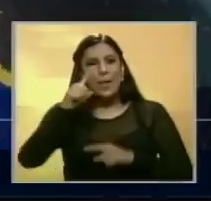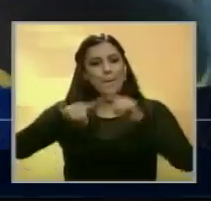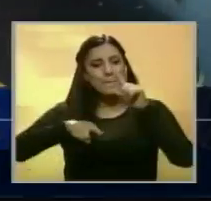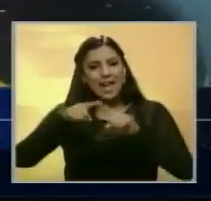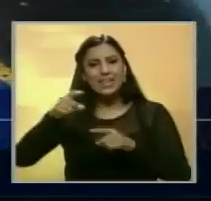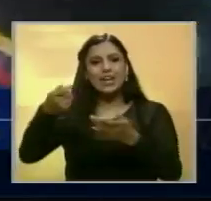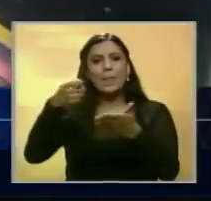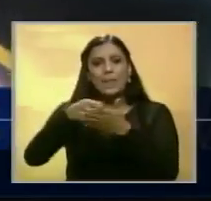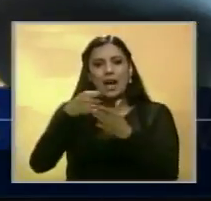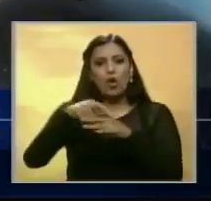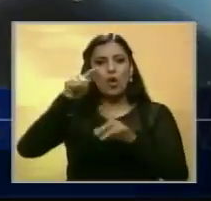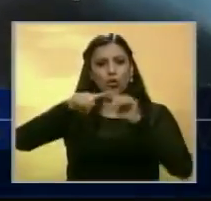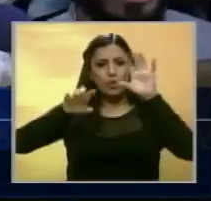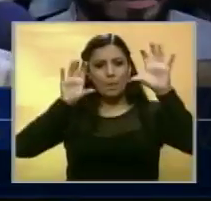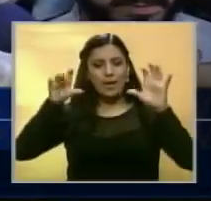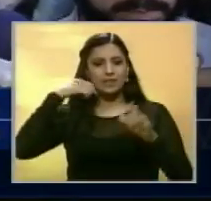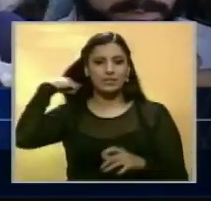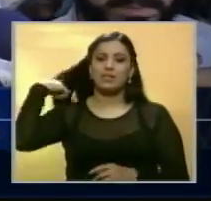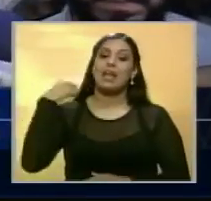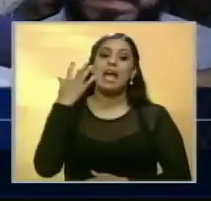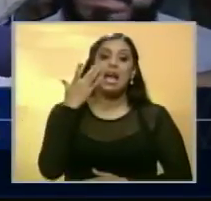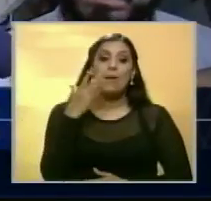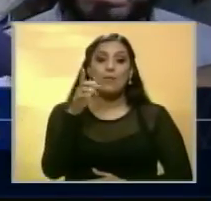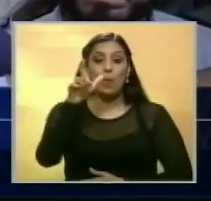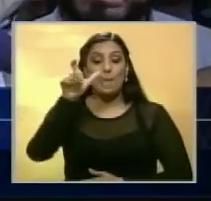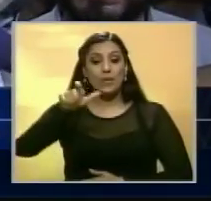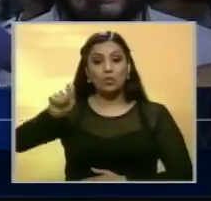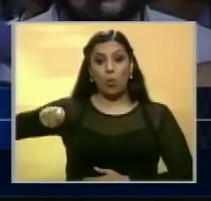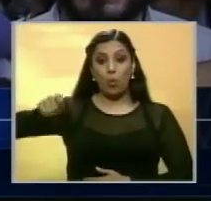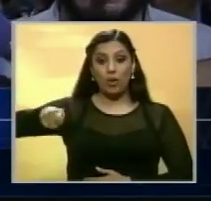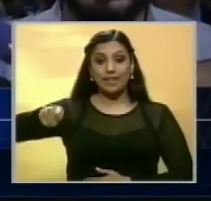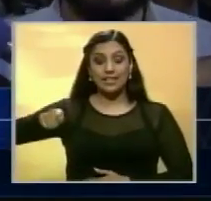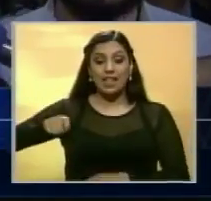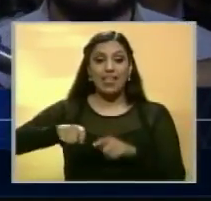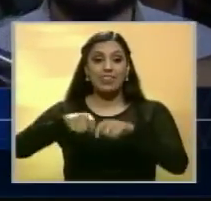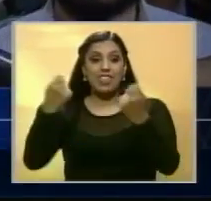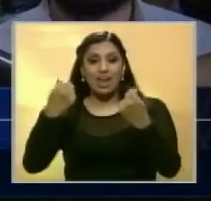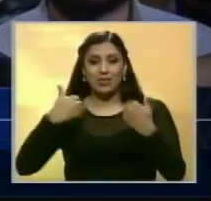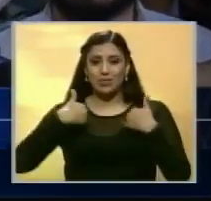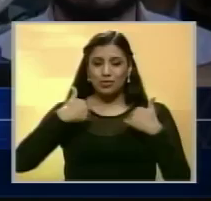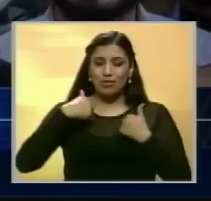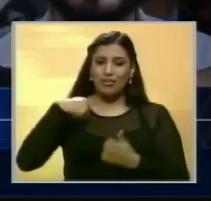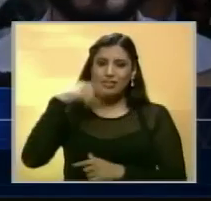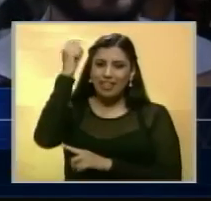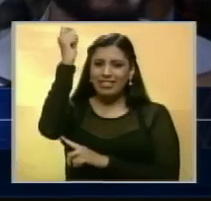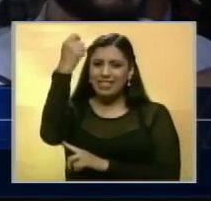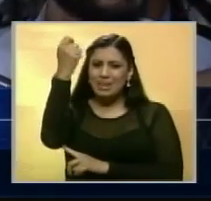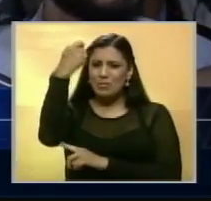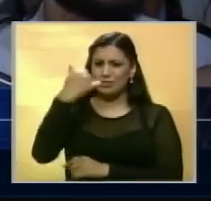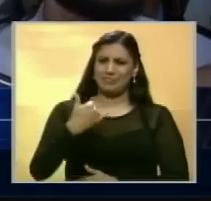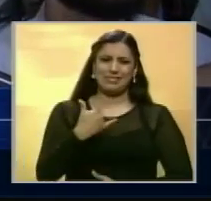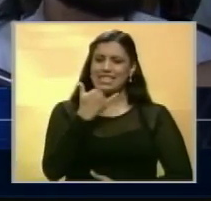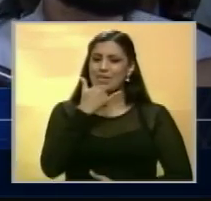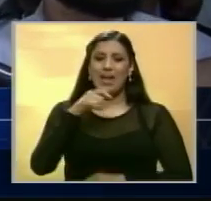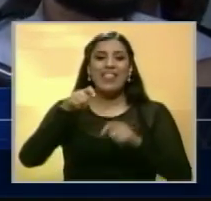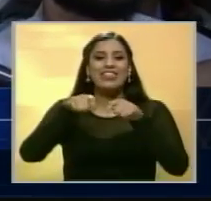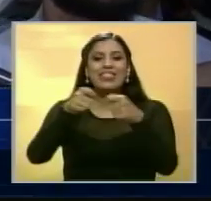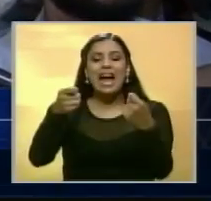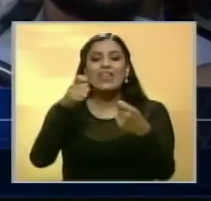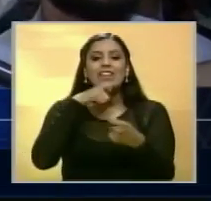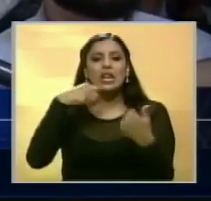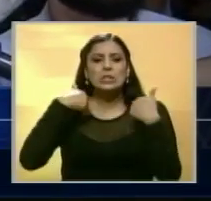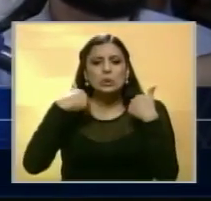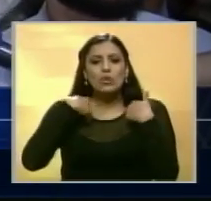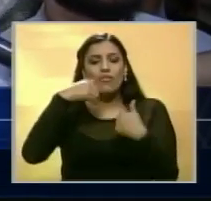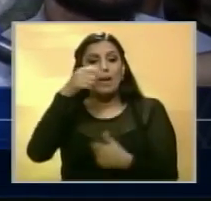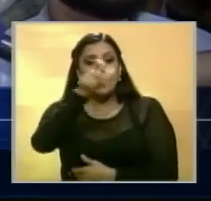insumos donados desde el extranjero. Si los magistrados piensan que le hicieron un daño a los diputados de la Mesa de la Unidad, están equivocados. Le hicieron un daño a los pacientes de